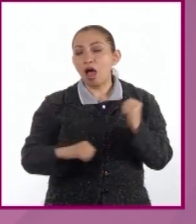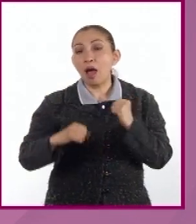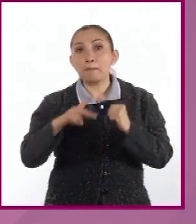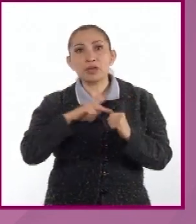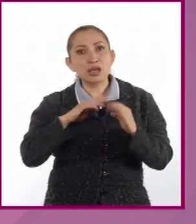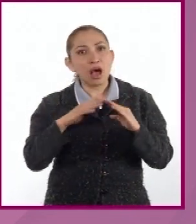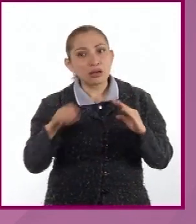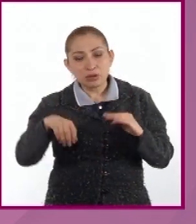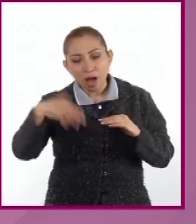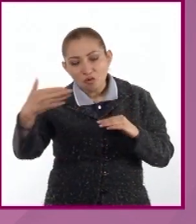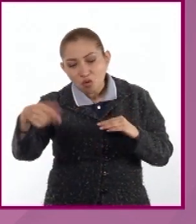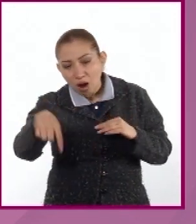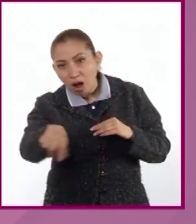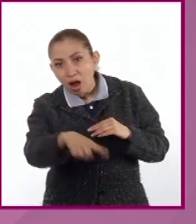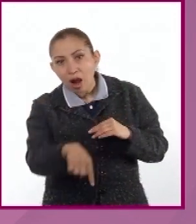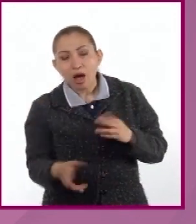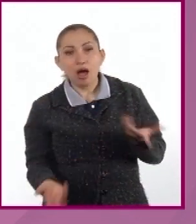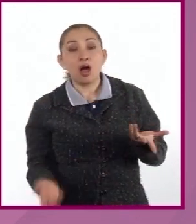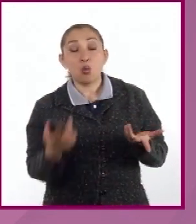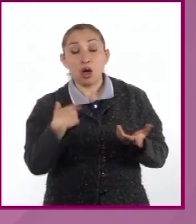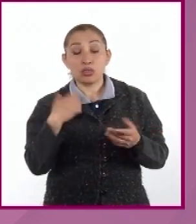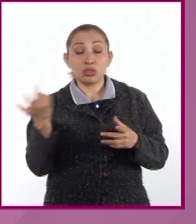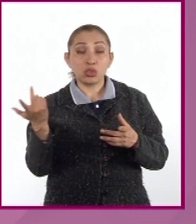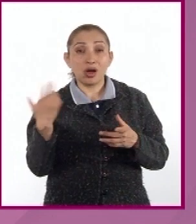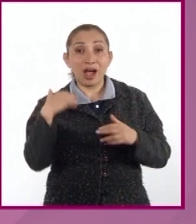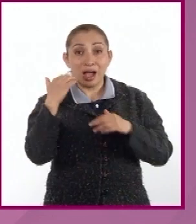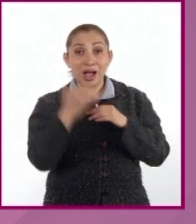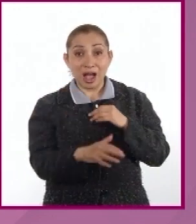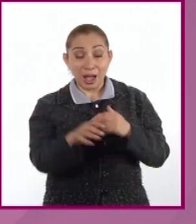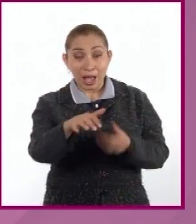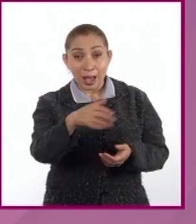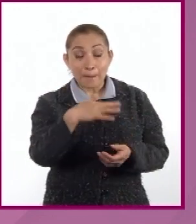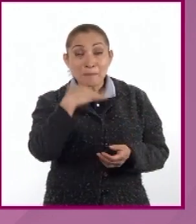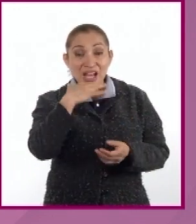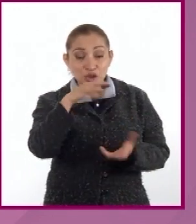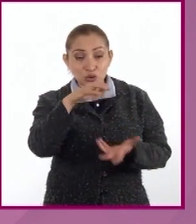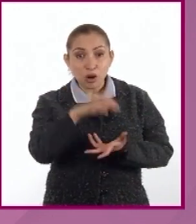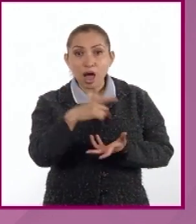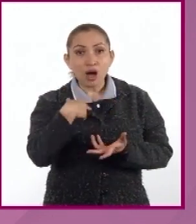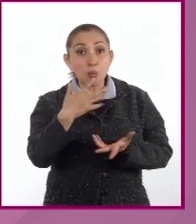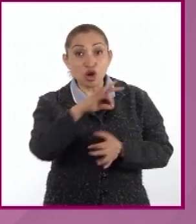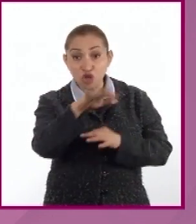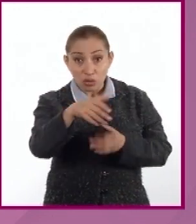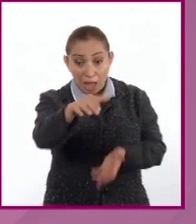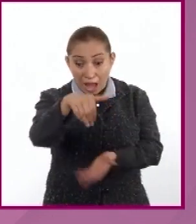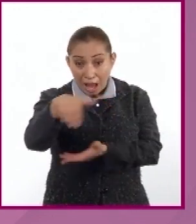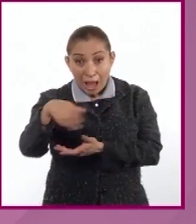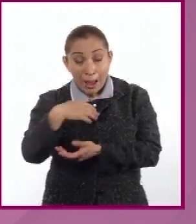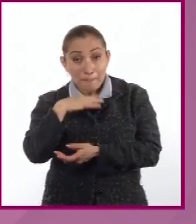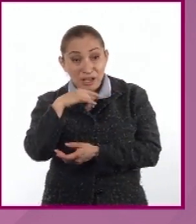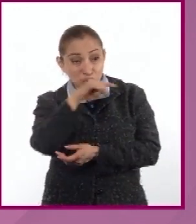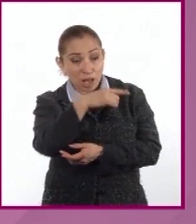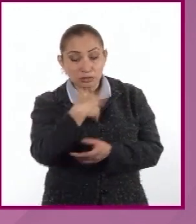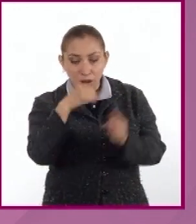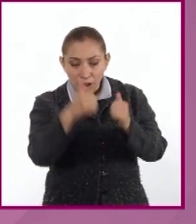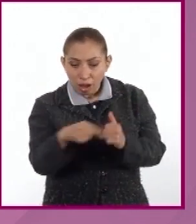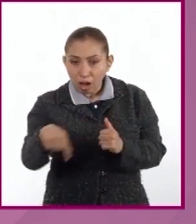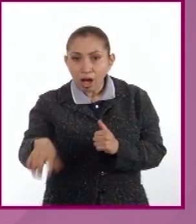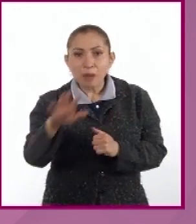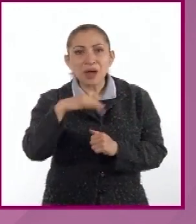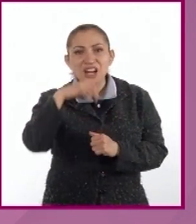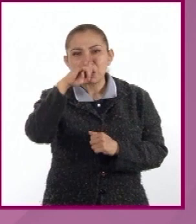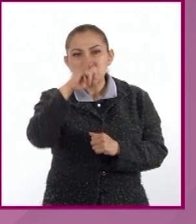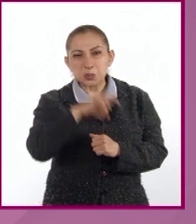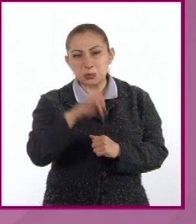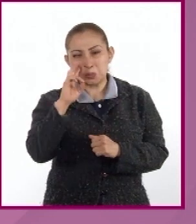casa y cuando pasa el camión de la basura no recogen toda la basura y hace que la casa tenga mal olor